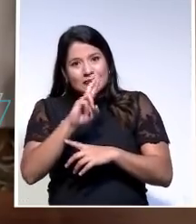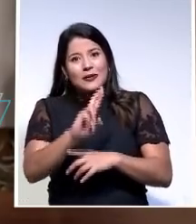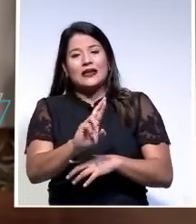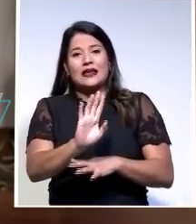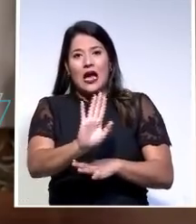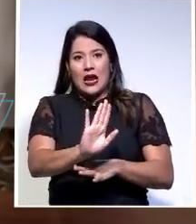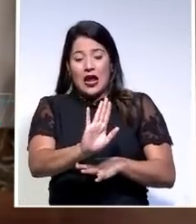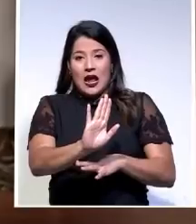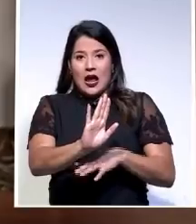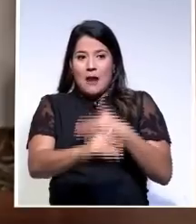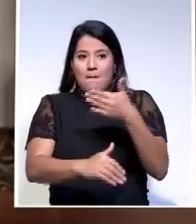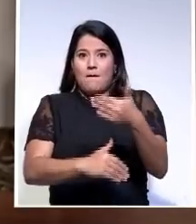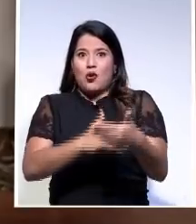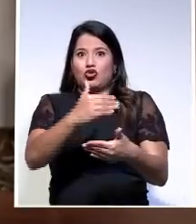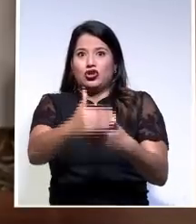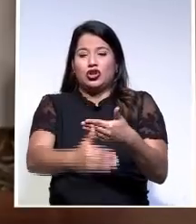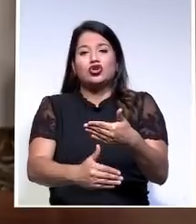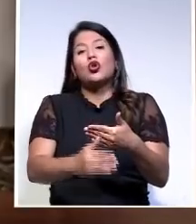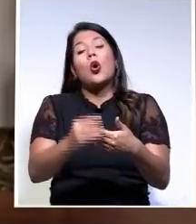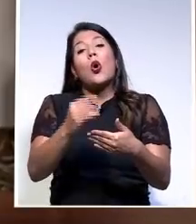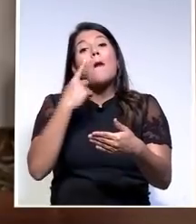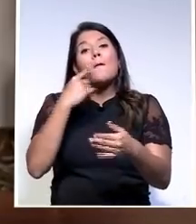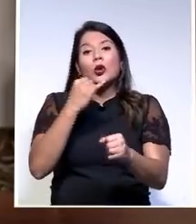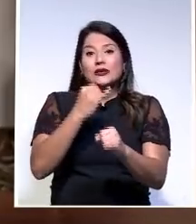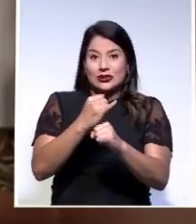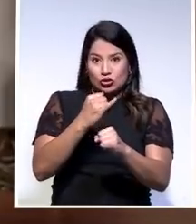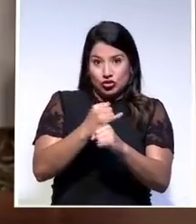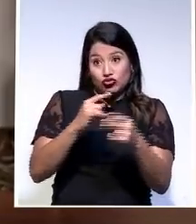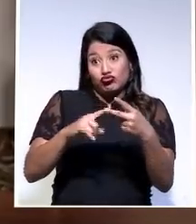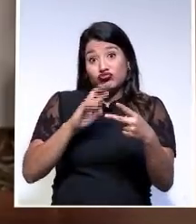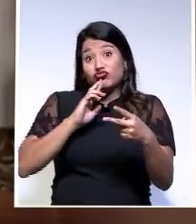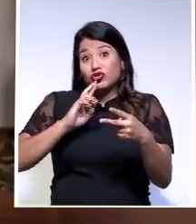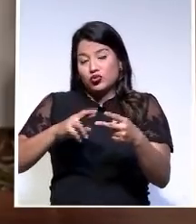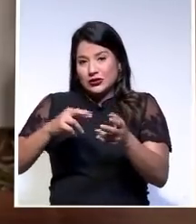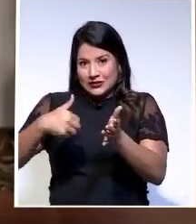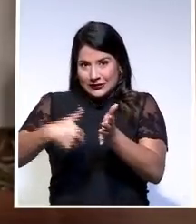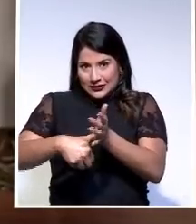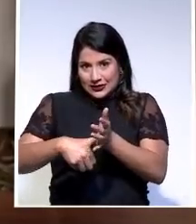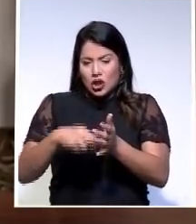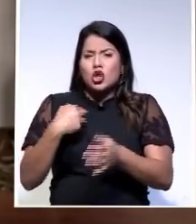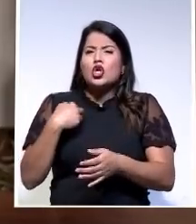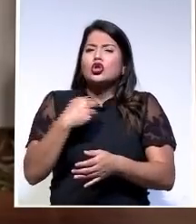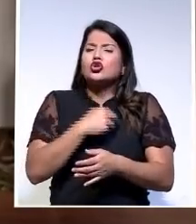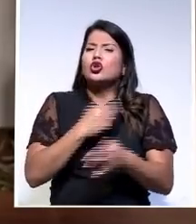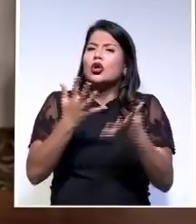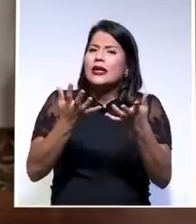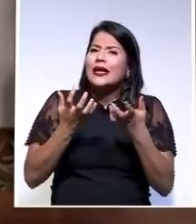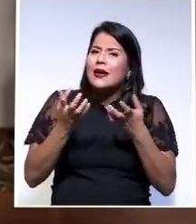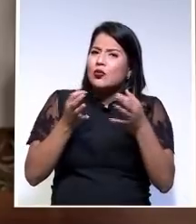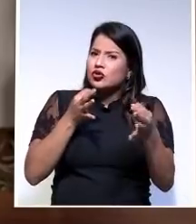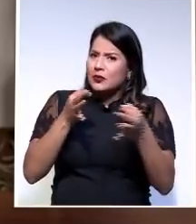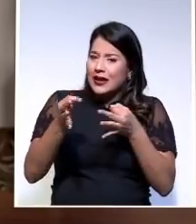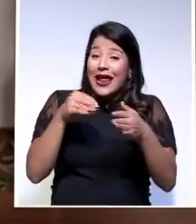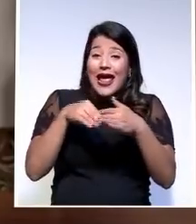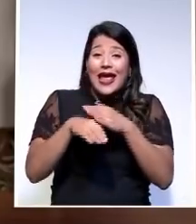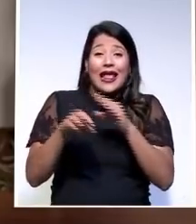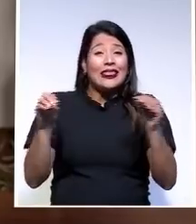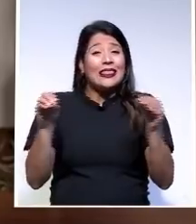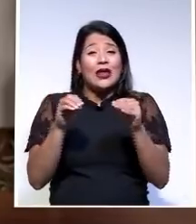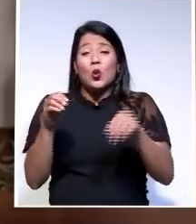institucionalidad partidaria y al resultado electoral. Y debemos aclarar que en ningún momento se han negociado